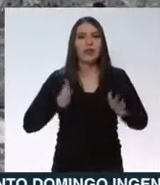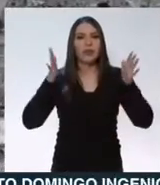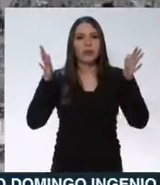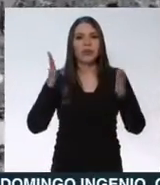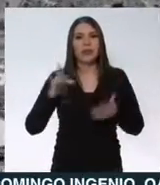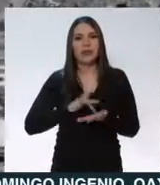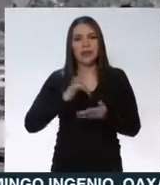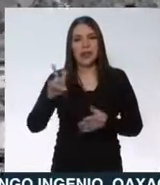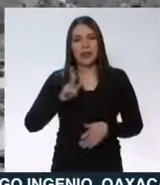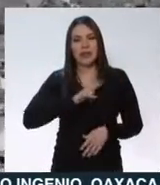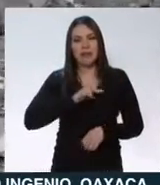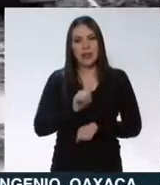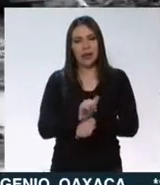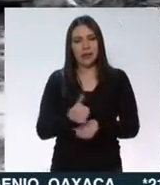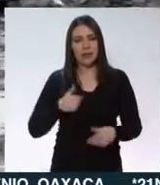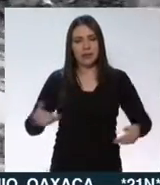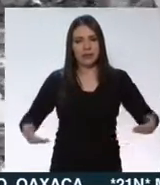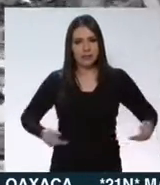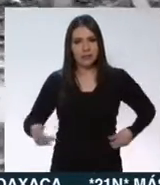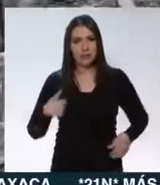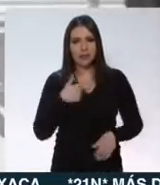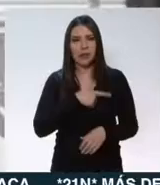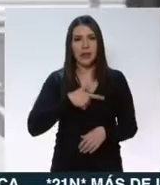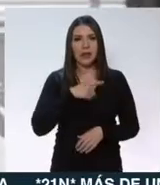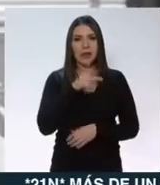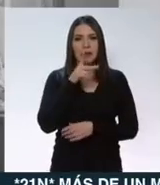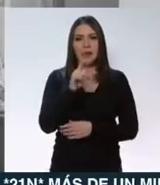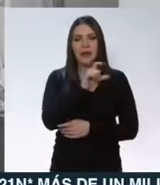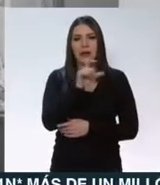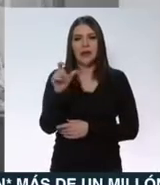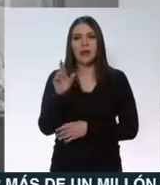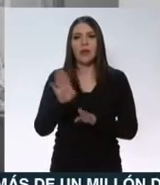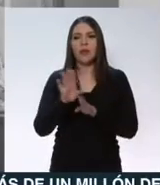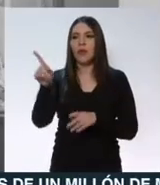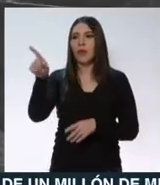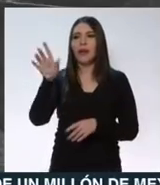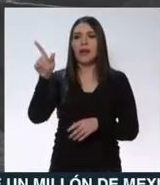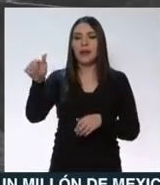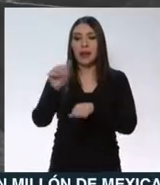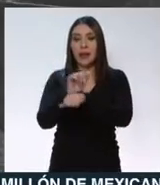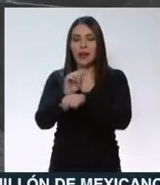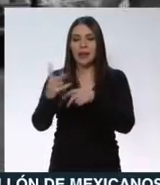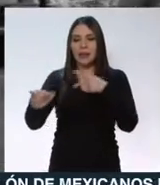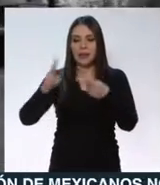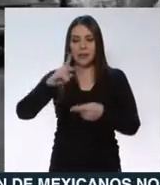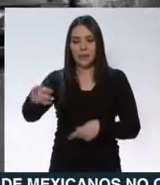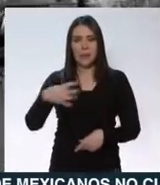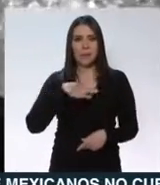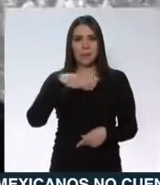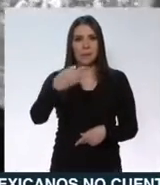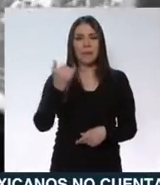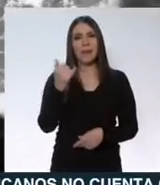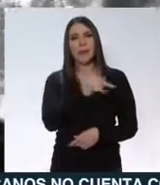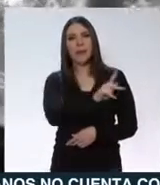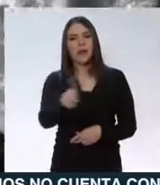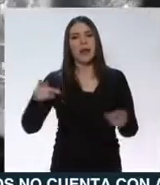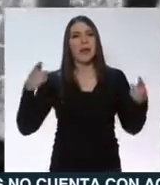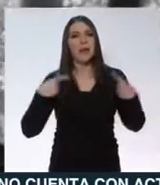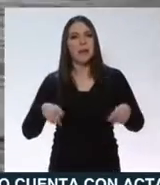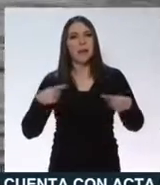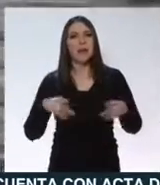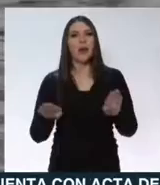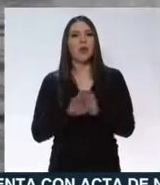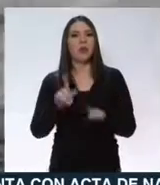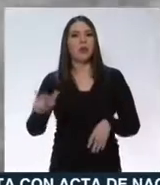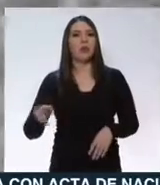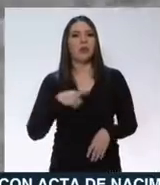mi personaje, como me gusta la frase de que el personaje te escoge, y con el público, cómo la ha